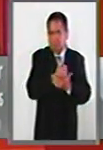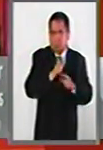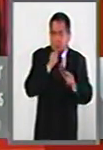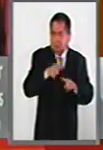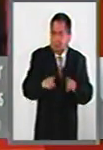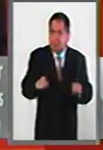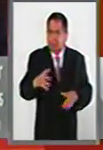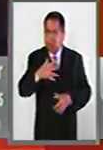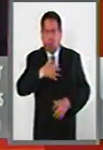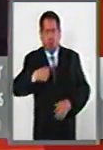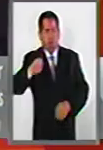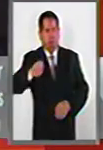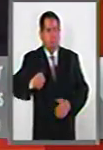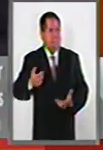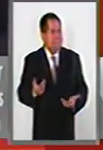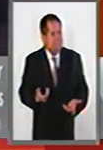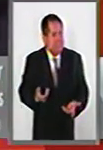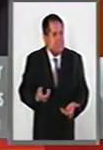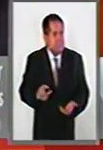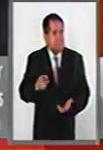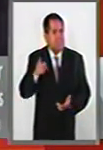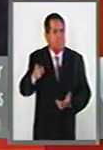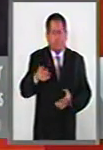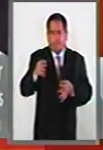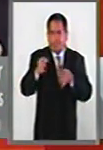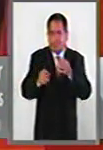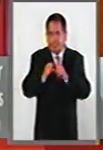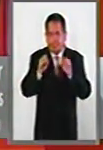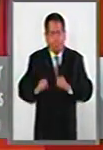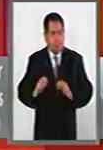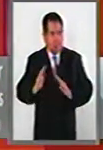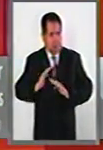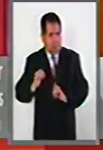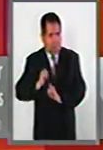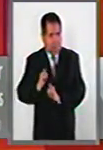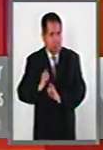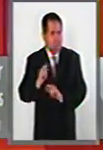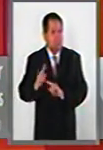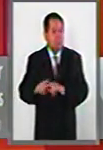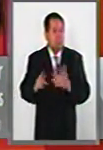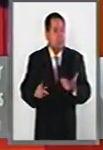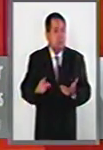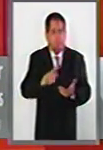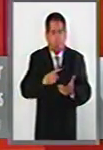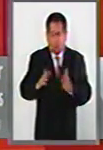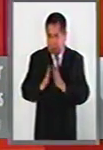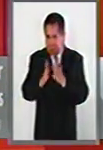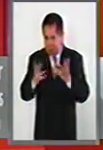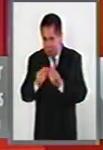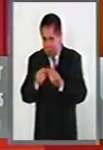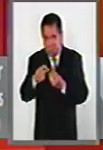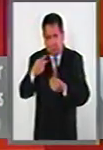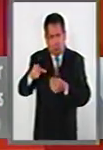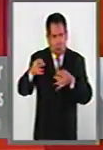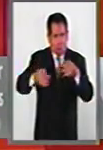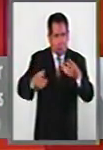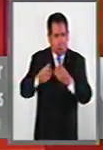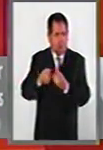El sistema jurisdiccional de la justicia militar debería formar parte del Poder Judicial